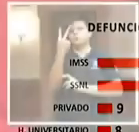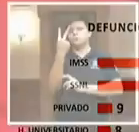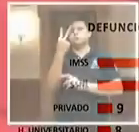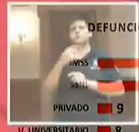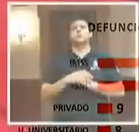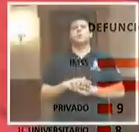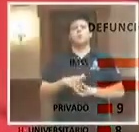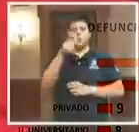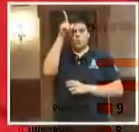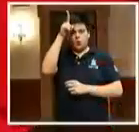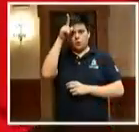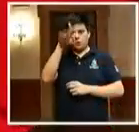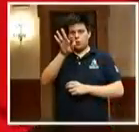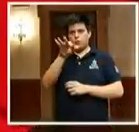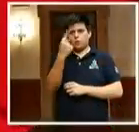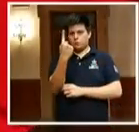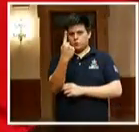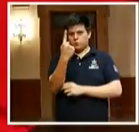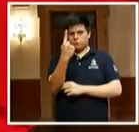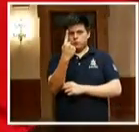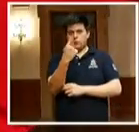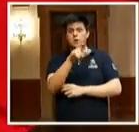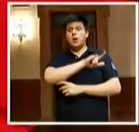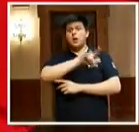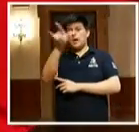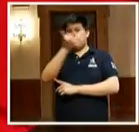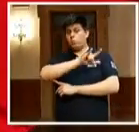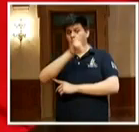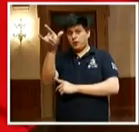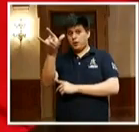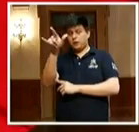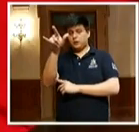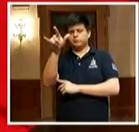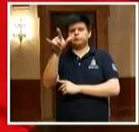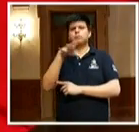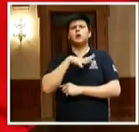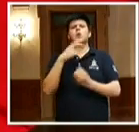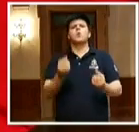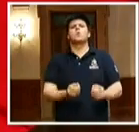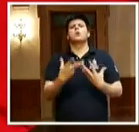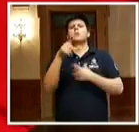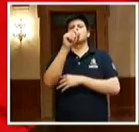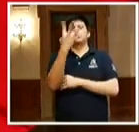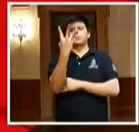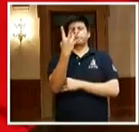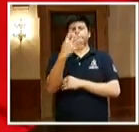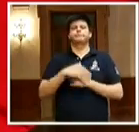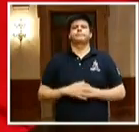guadalupe con 41 y apodaca con 24